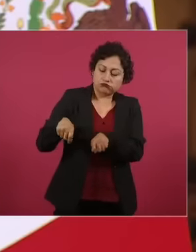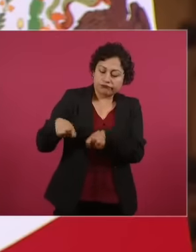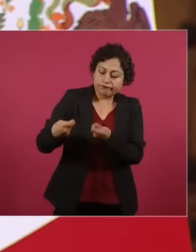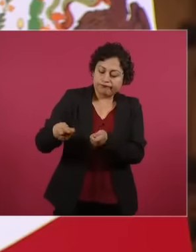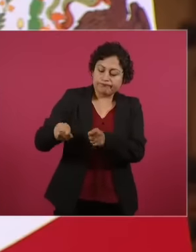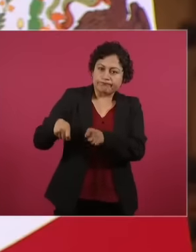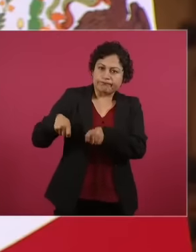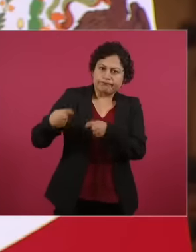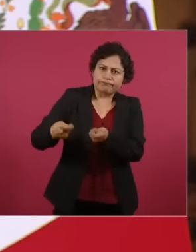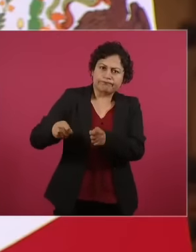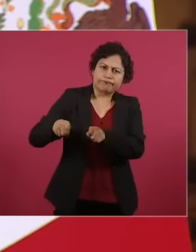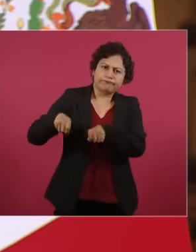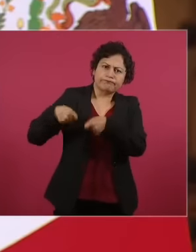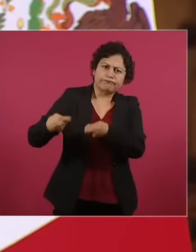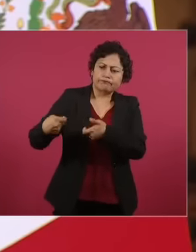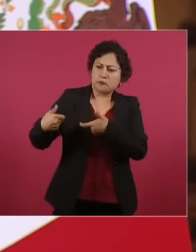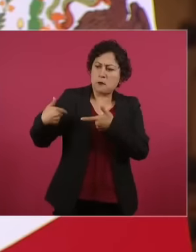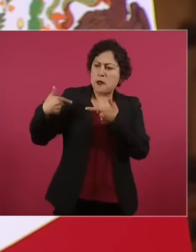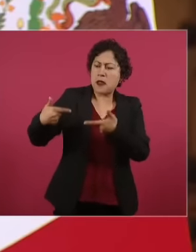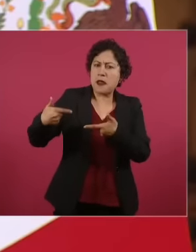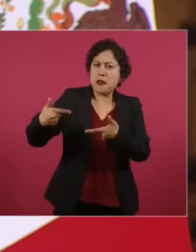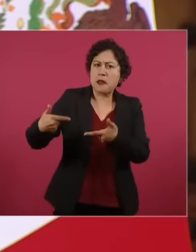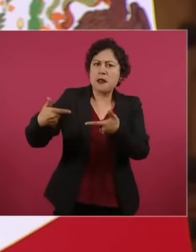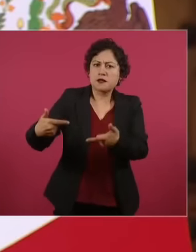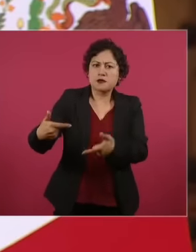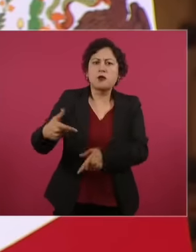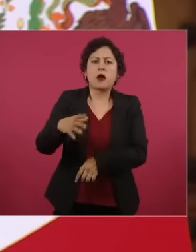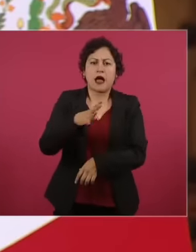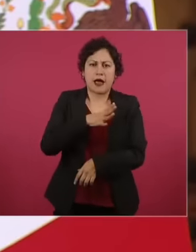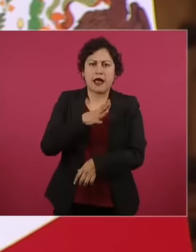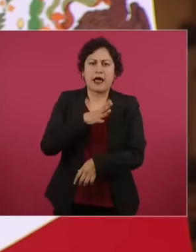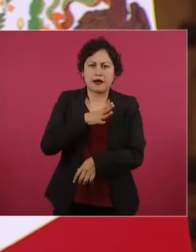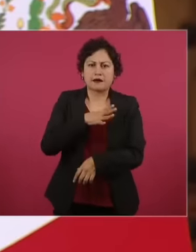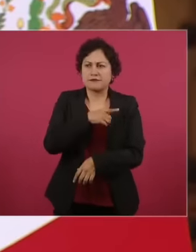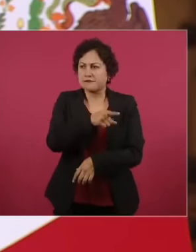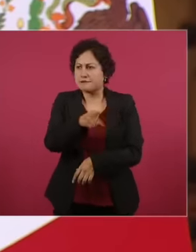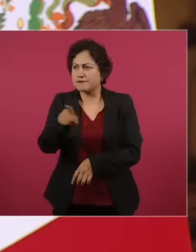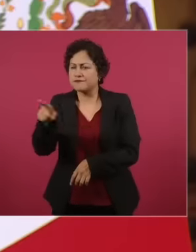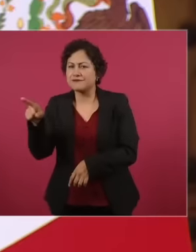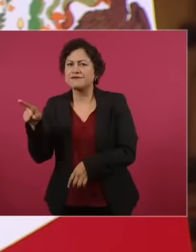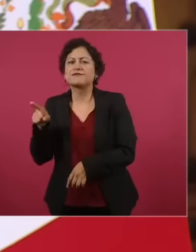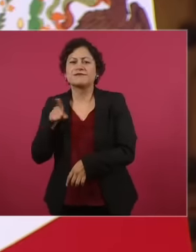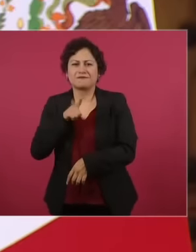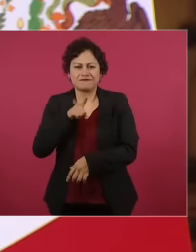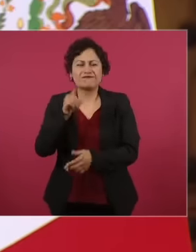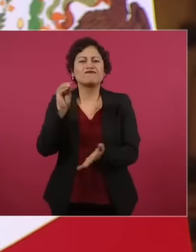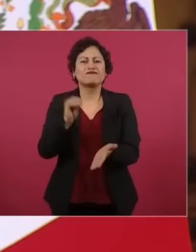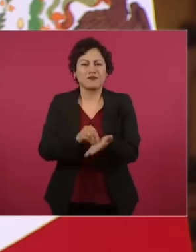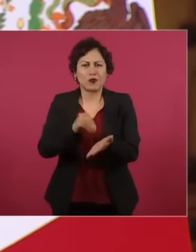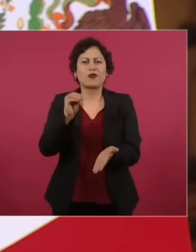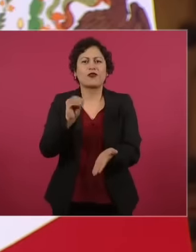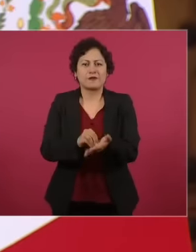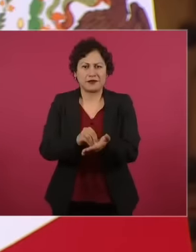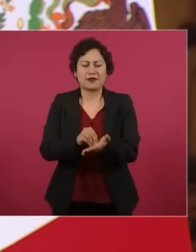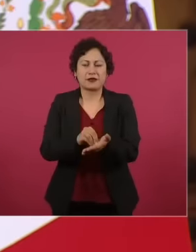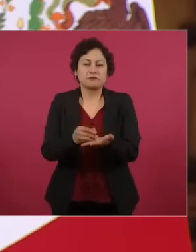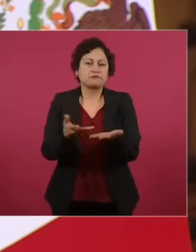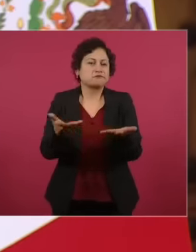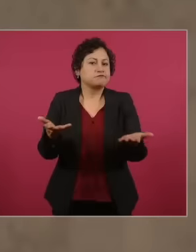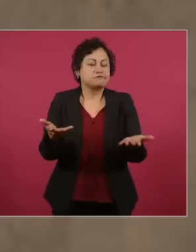generación y que no han desaparecido a pesar de la